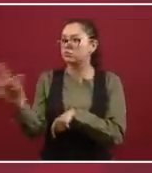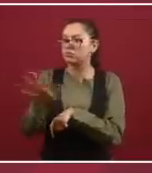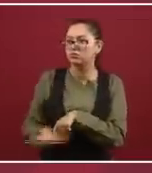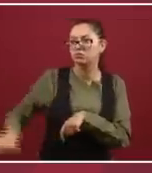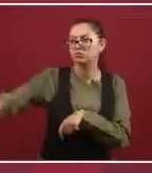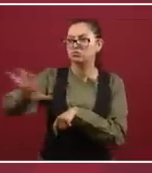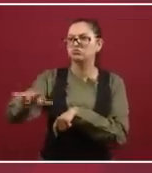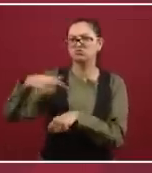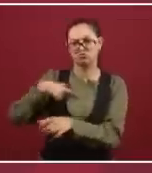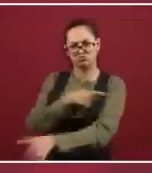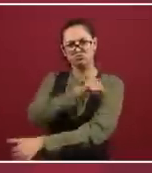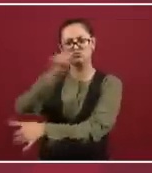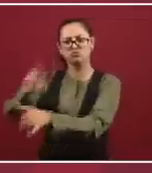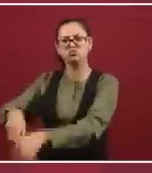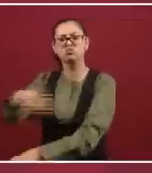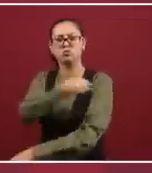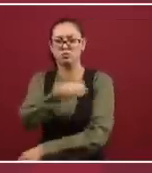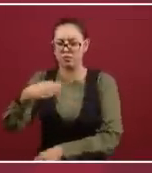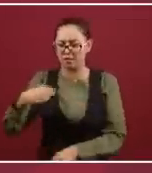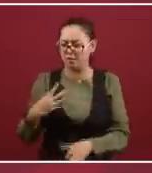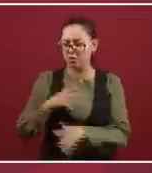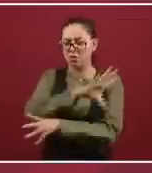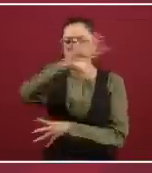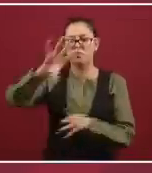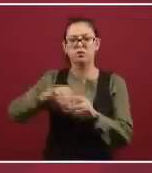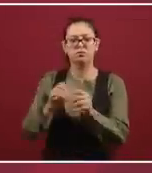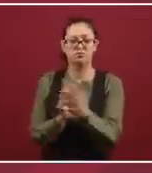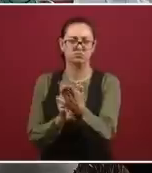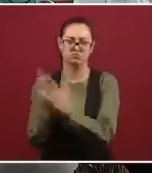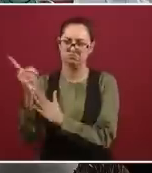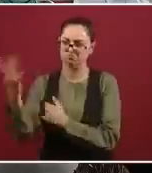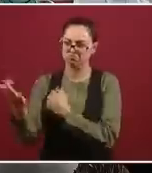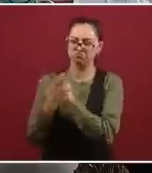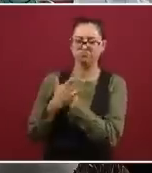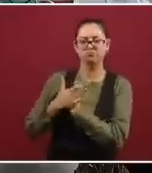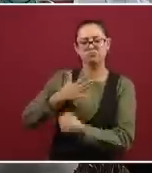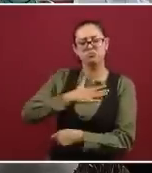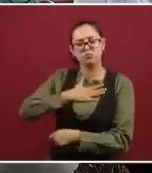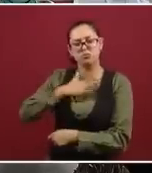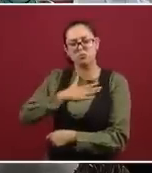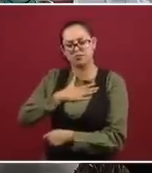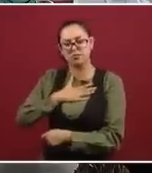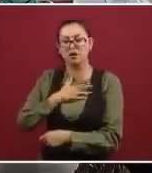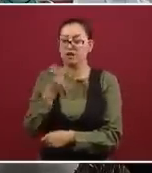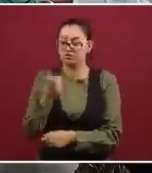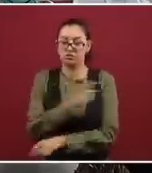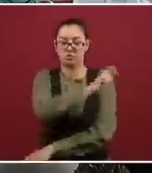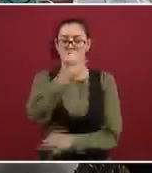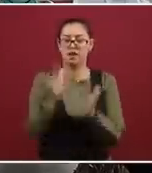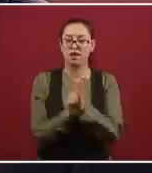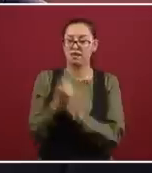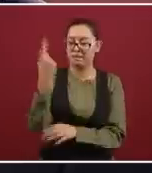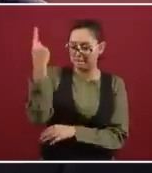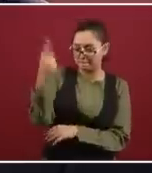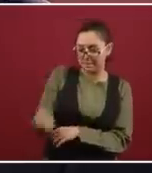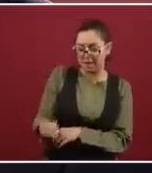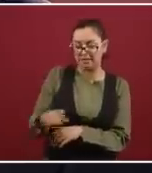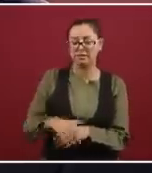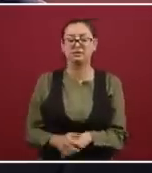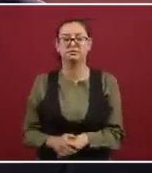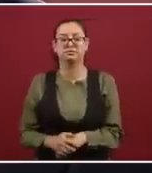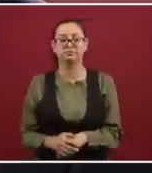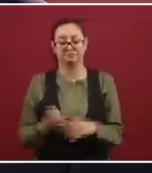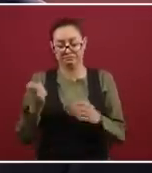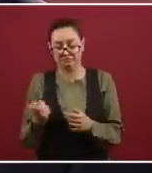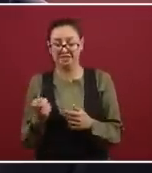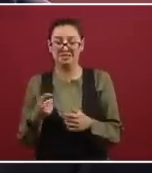de la sociedad de pleno derecho, como lo mandan las leyes. Entonces, en ese sentido, la evidencia